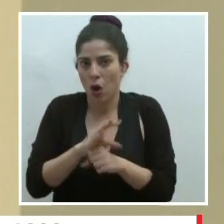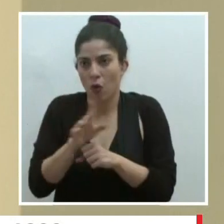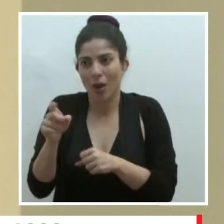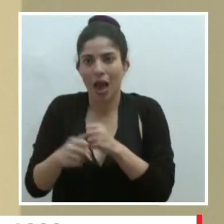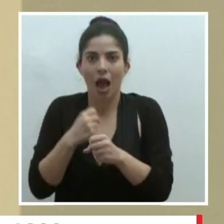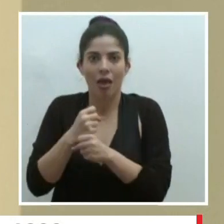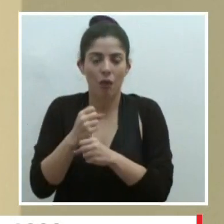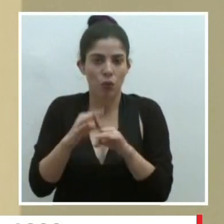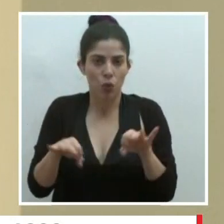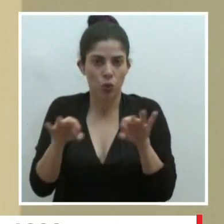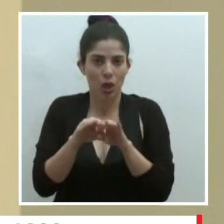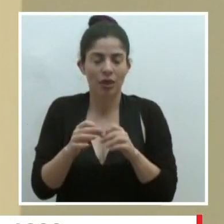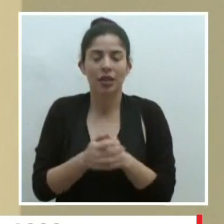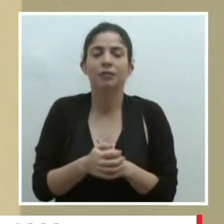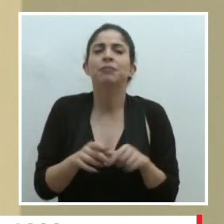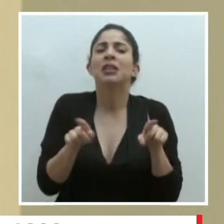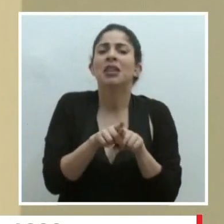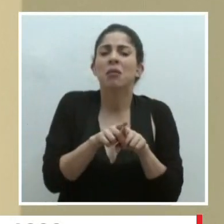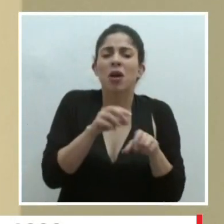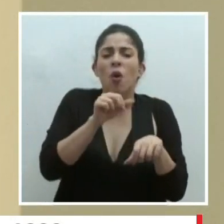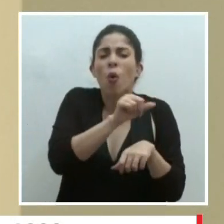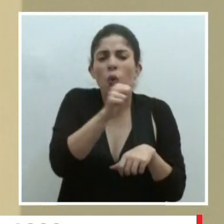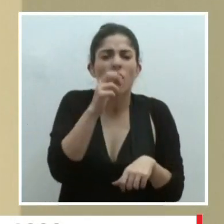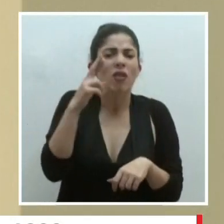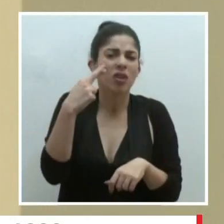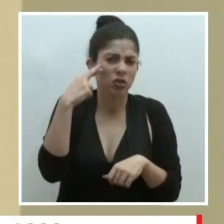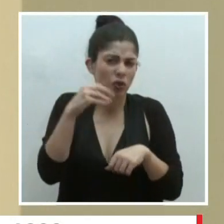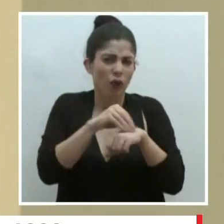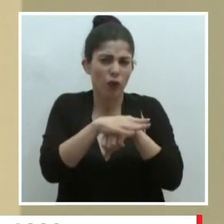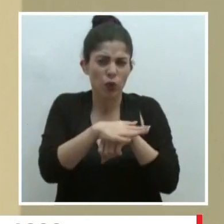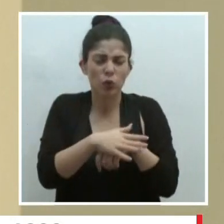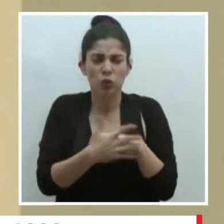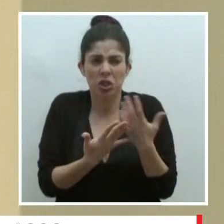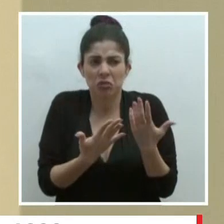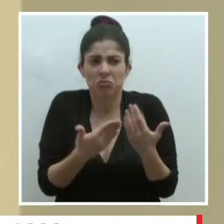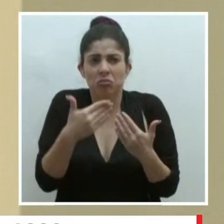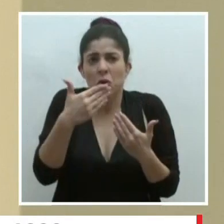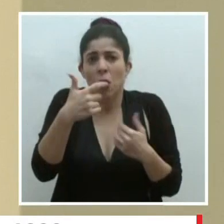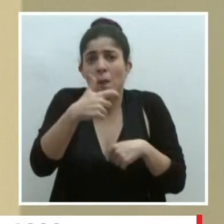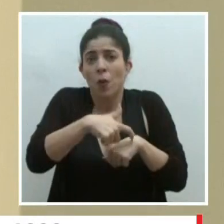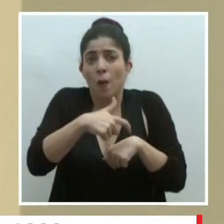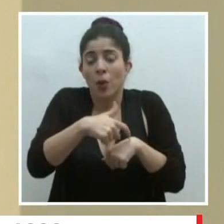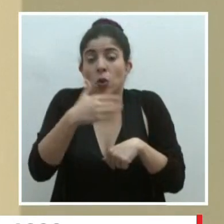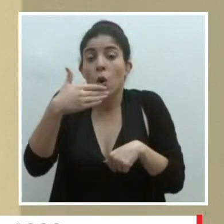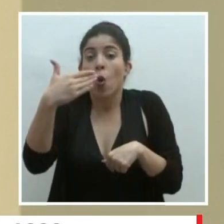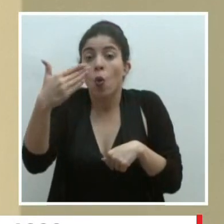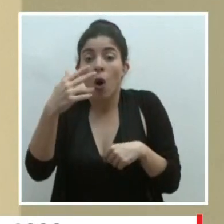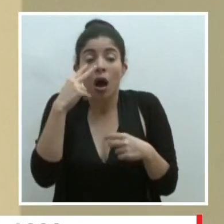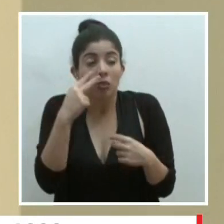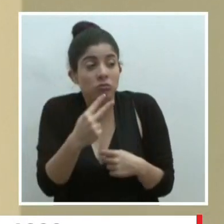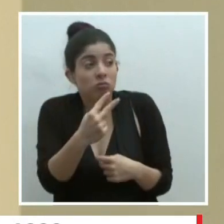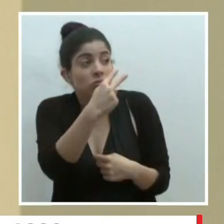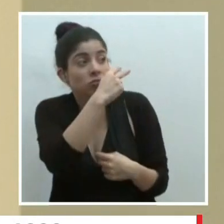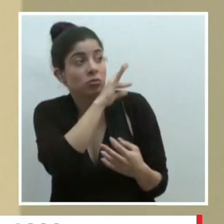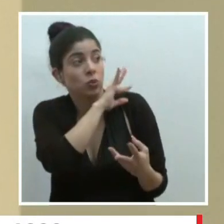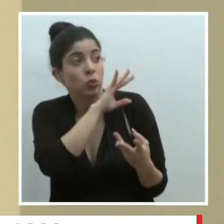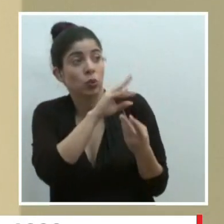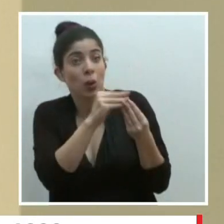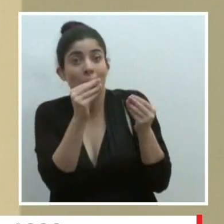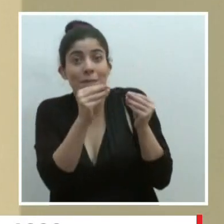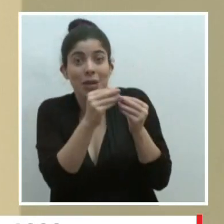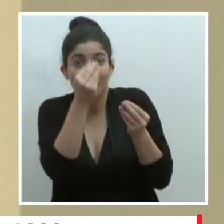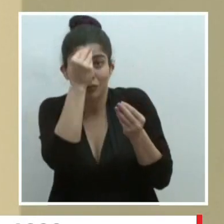y en realidad pues también pueden estar influyendo otros factores que en algún momento, cuando ya tengamos pues una data mayor y podemos